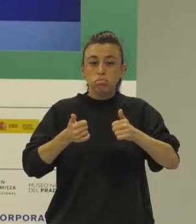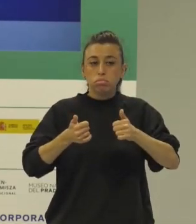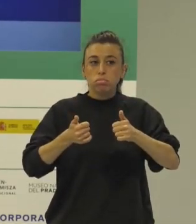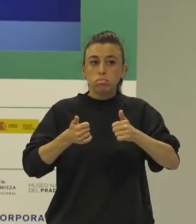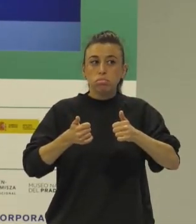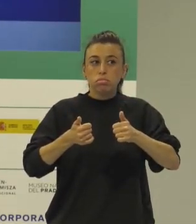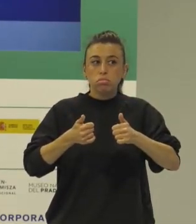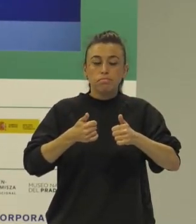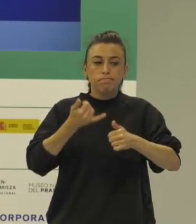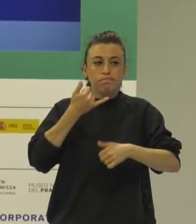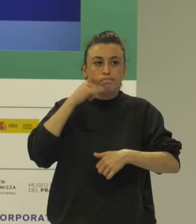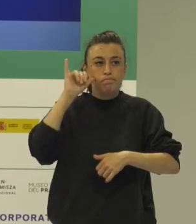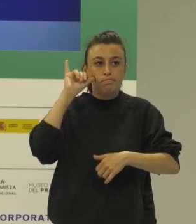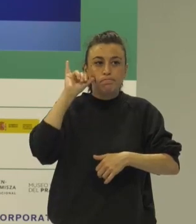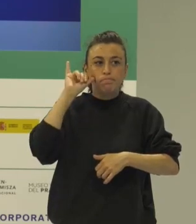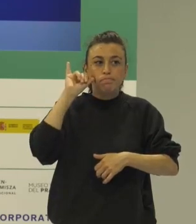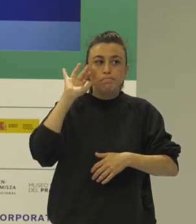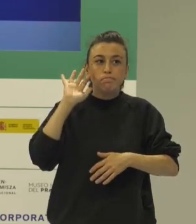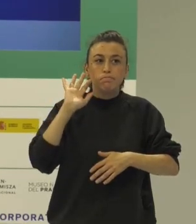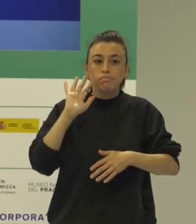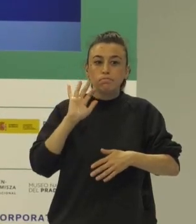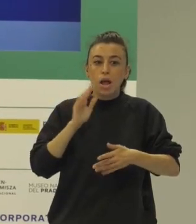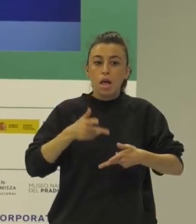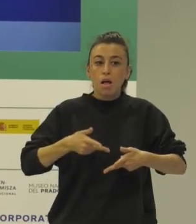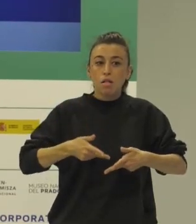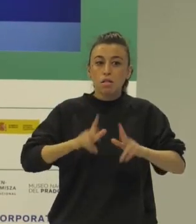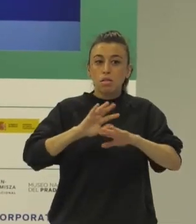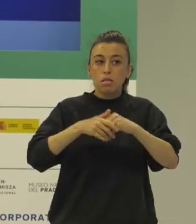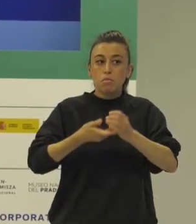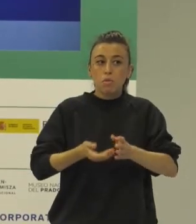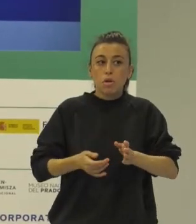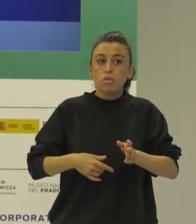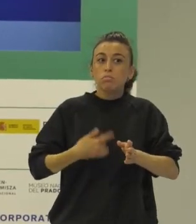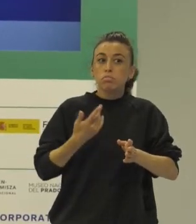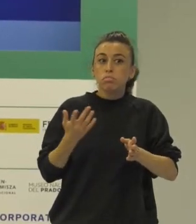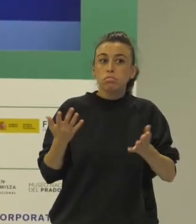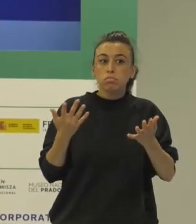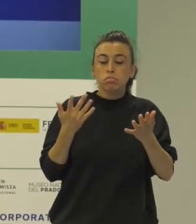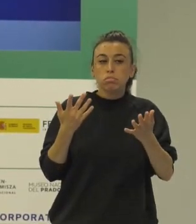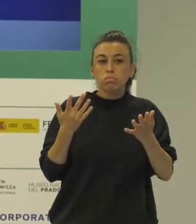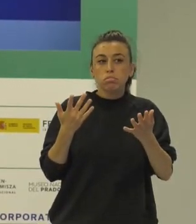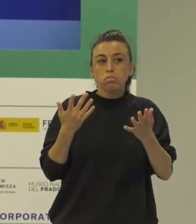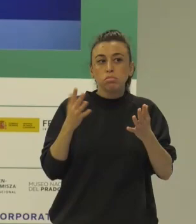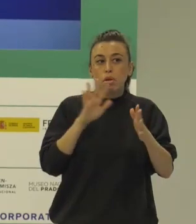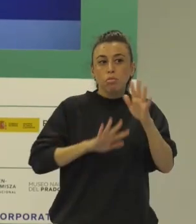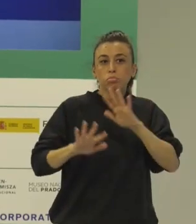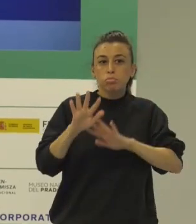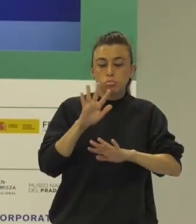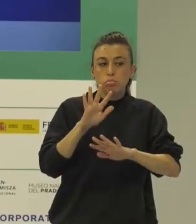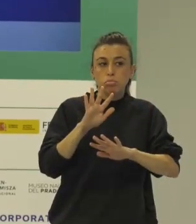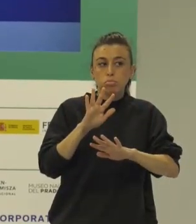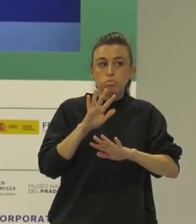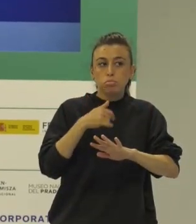desgraciadamente la joven democracia que se había construido con la transición democrática del país también cayó en manos de